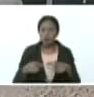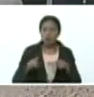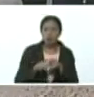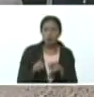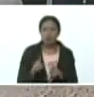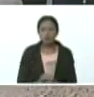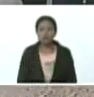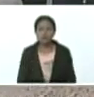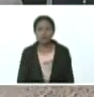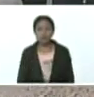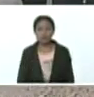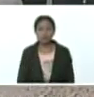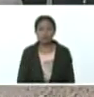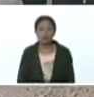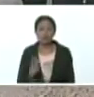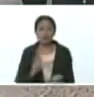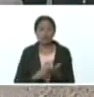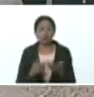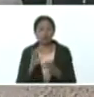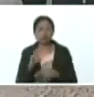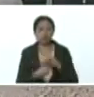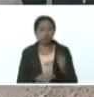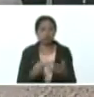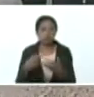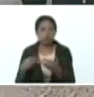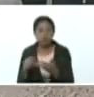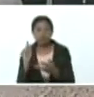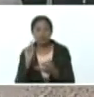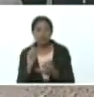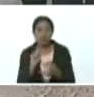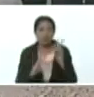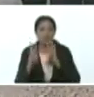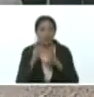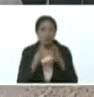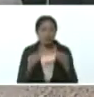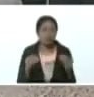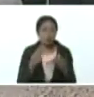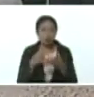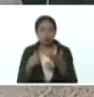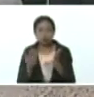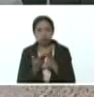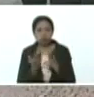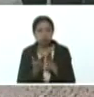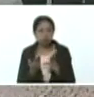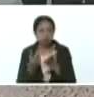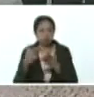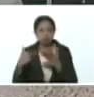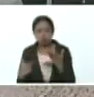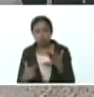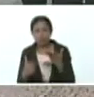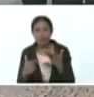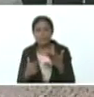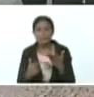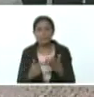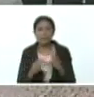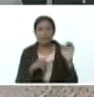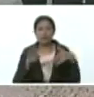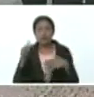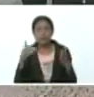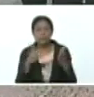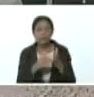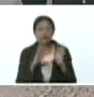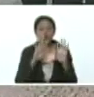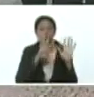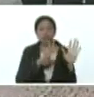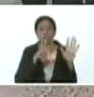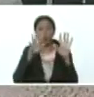probar estos recursos para comprar los insecticidas y todos los equipos logísticos por la cantidad de